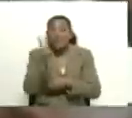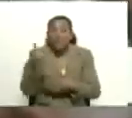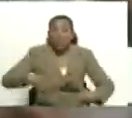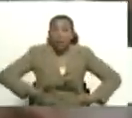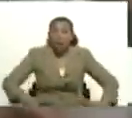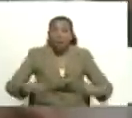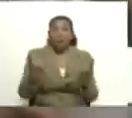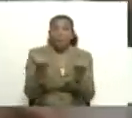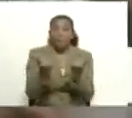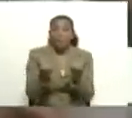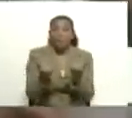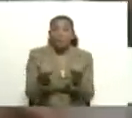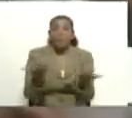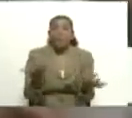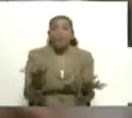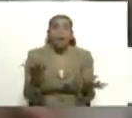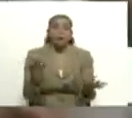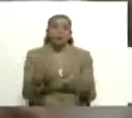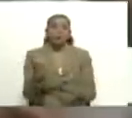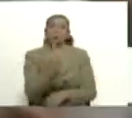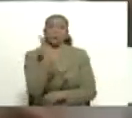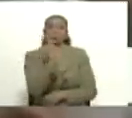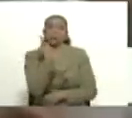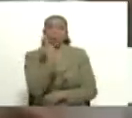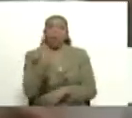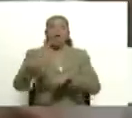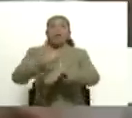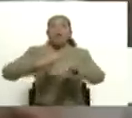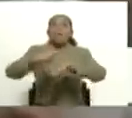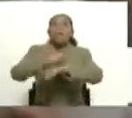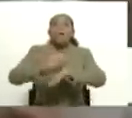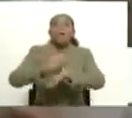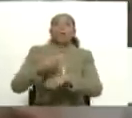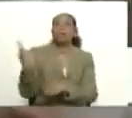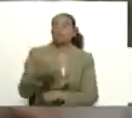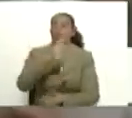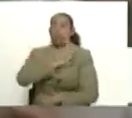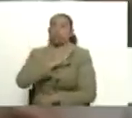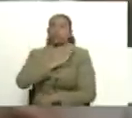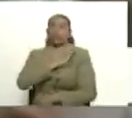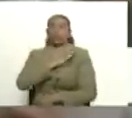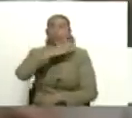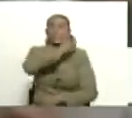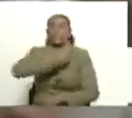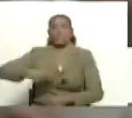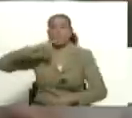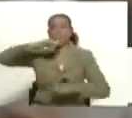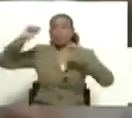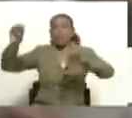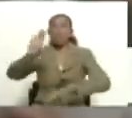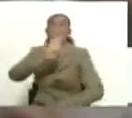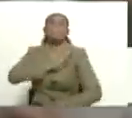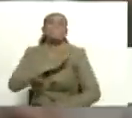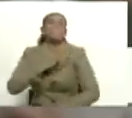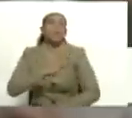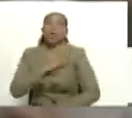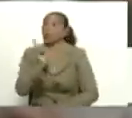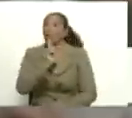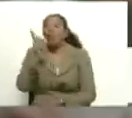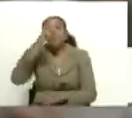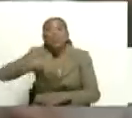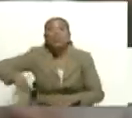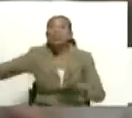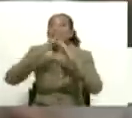riquezas de este país no son precisamente del gobierno nacional ni del señor presidente Nicolás Maduro, son de todos